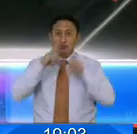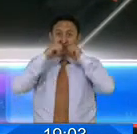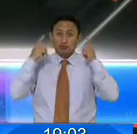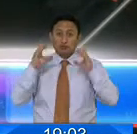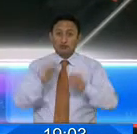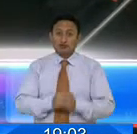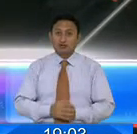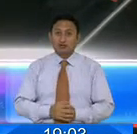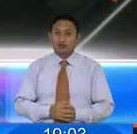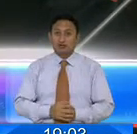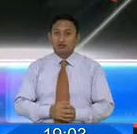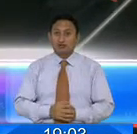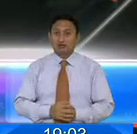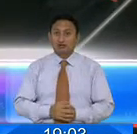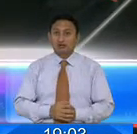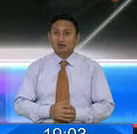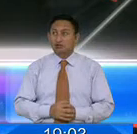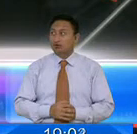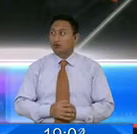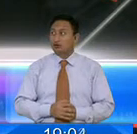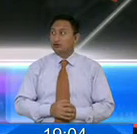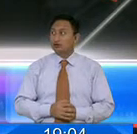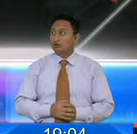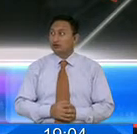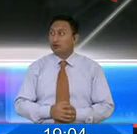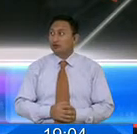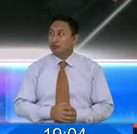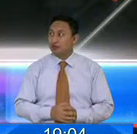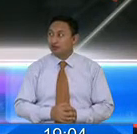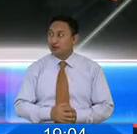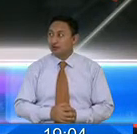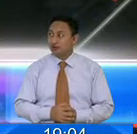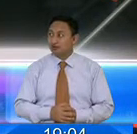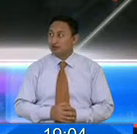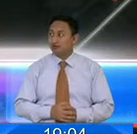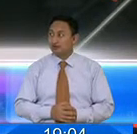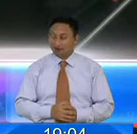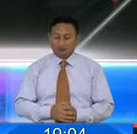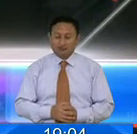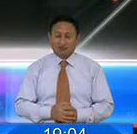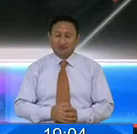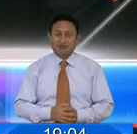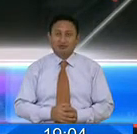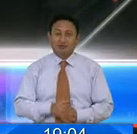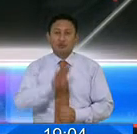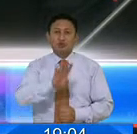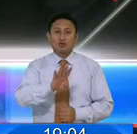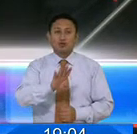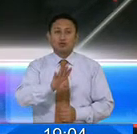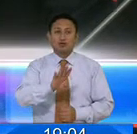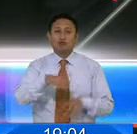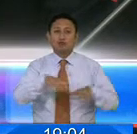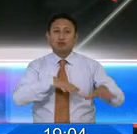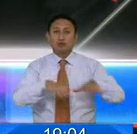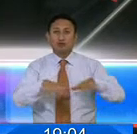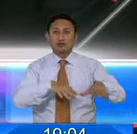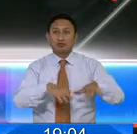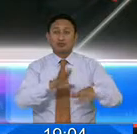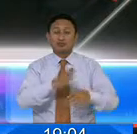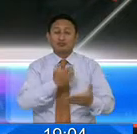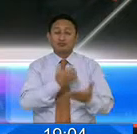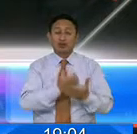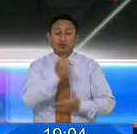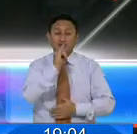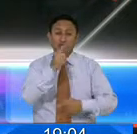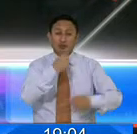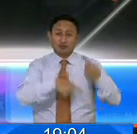LUAE, 19 por libadores, 8 por uso indebido de espacio público, 4 por actividades económicas